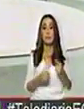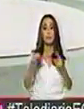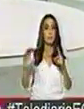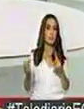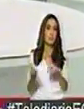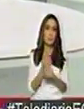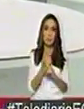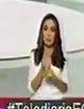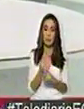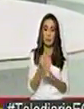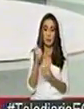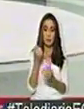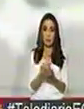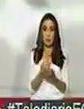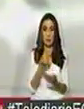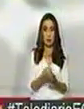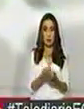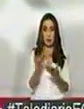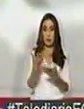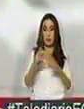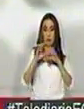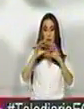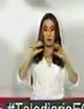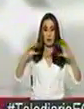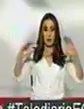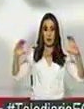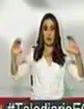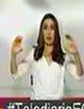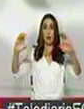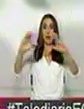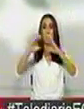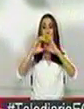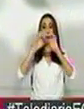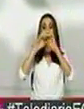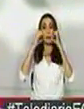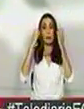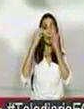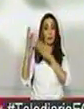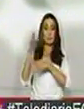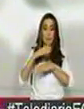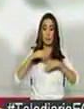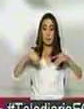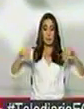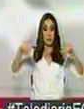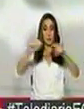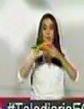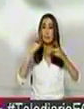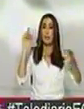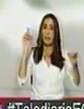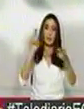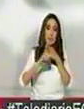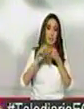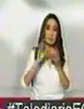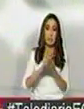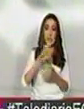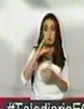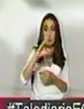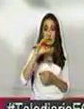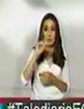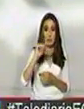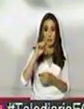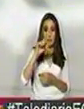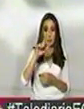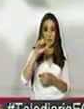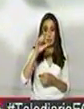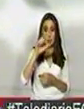la compra de un gran terreno en el sector de Cutuclagua, la ex Hacienda Catalina, que queda en el Cantón Mejía, en